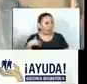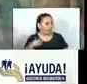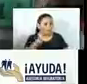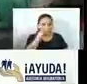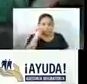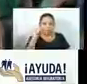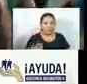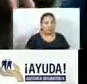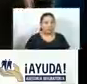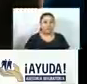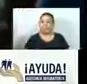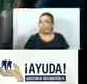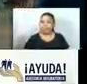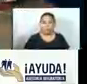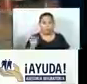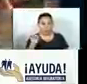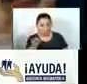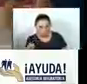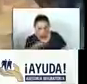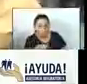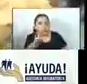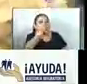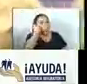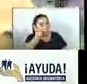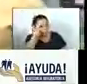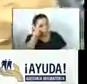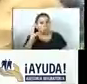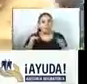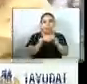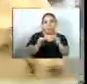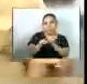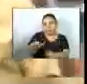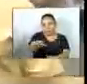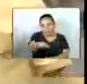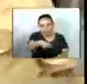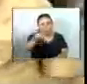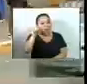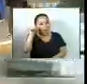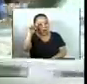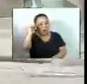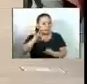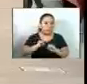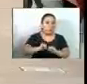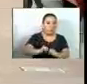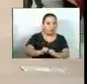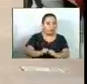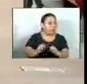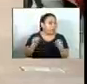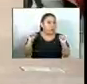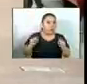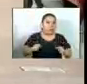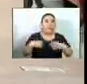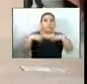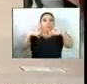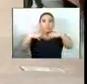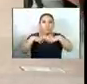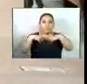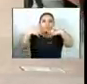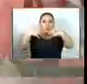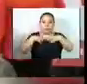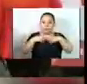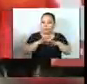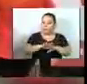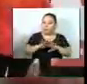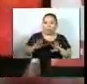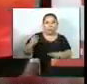me importa porque aquí hay personas jóvenes y personas adultas que se están muriendo que han perdido capacidad pulmonar que no pueden